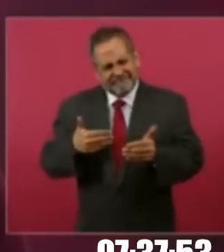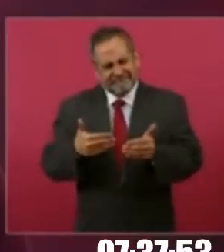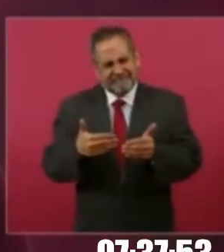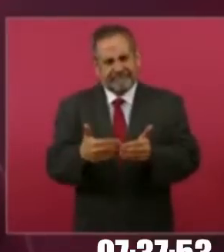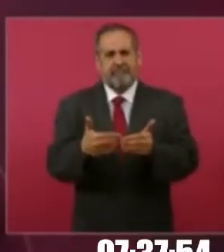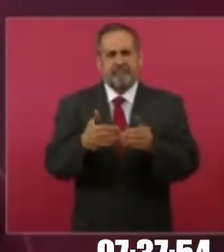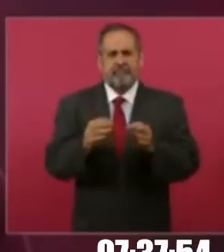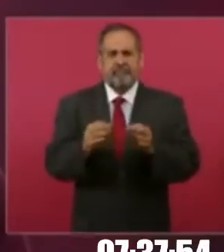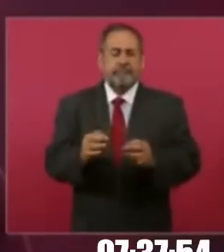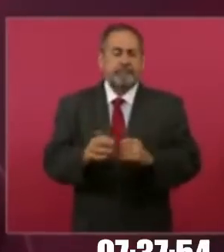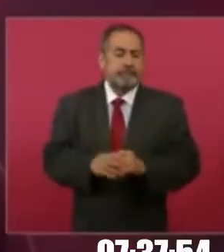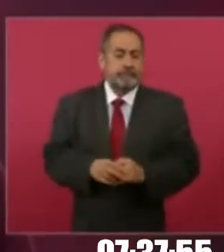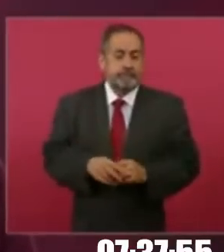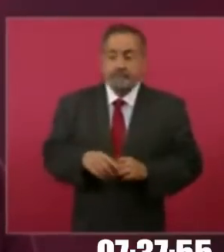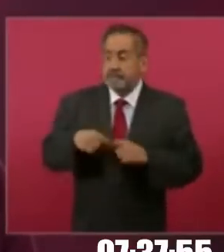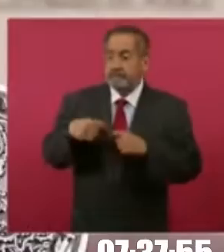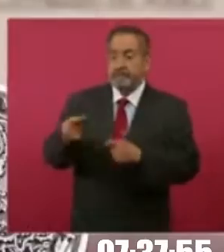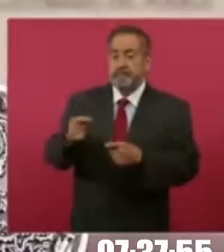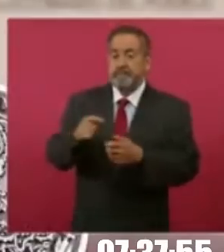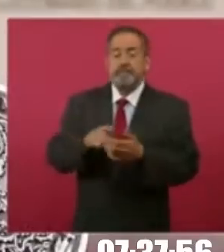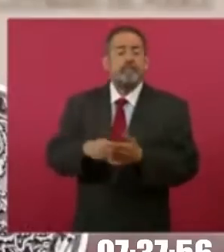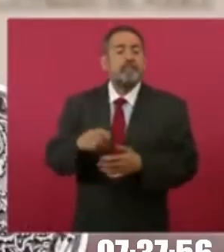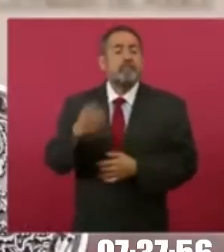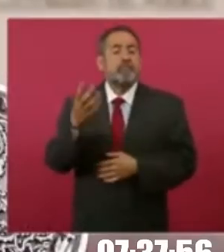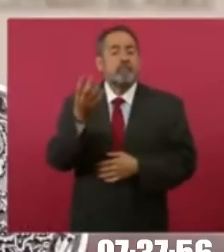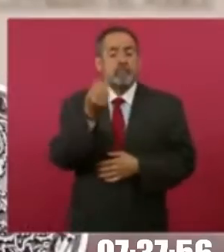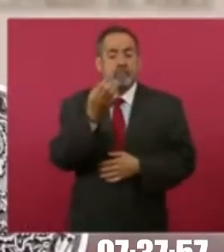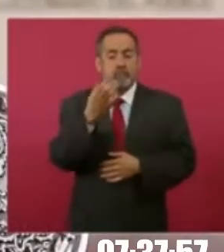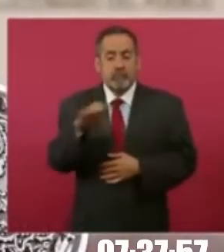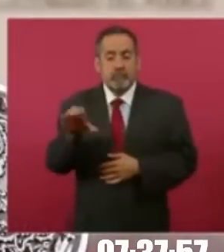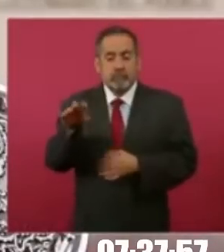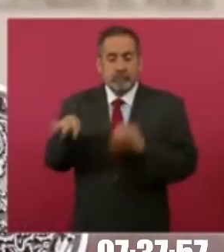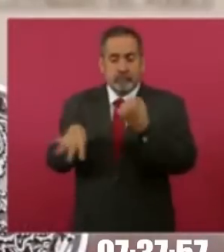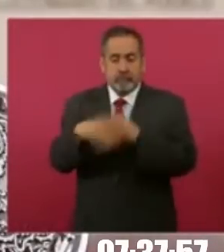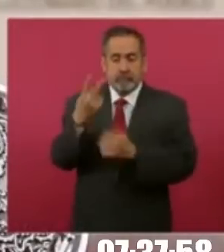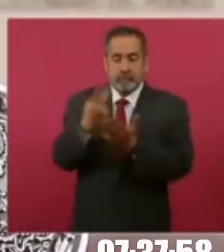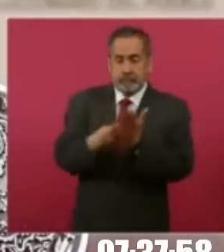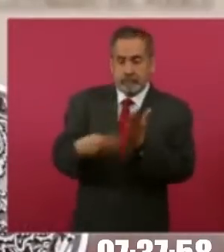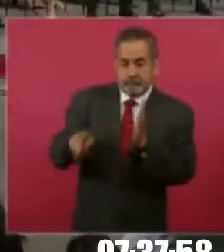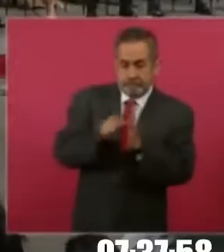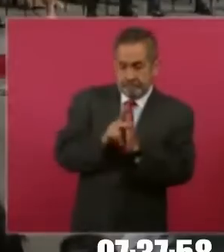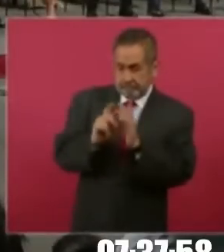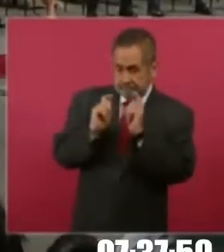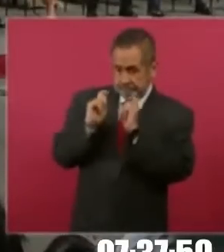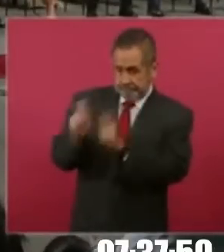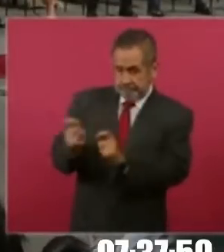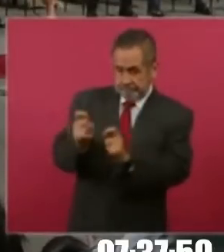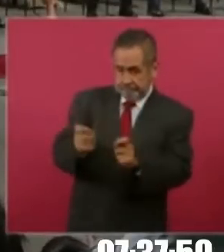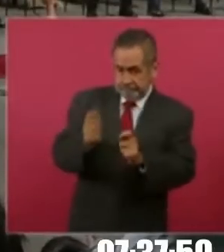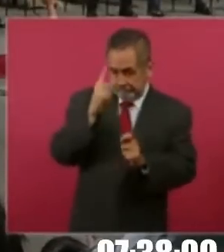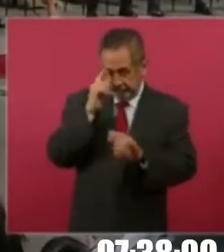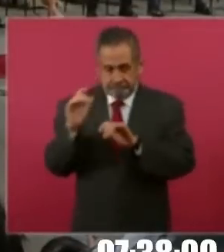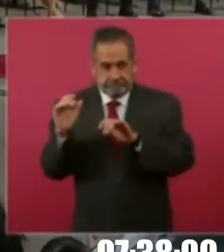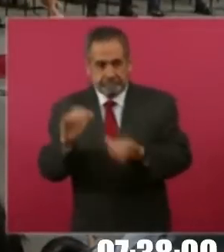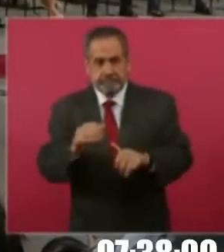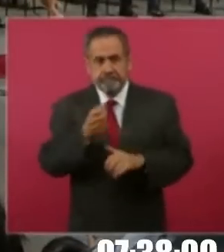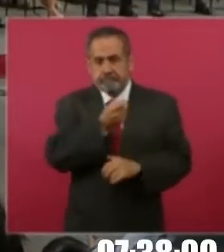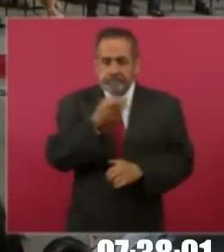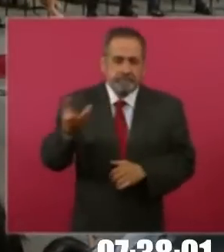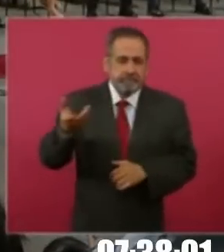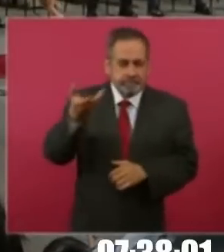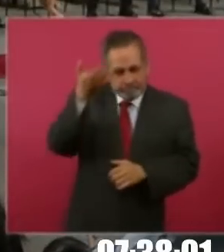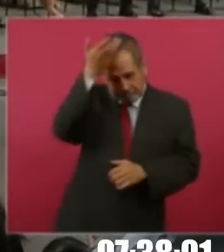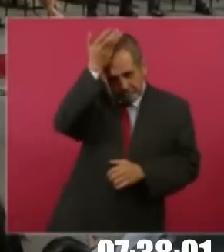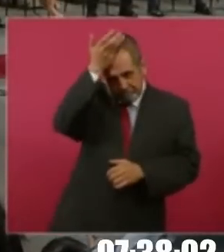tiempo se otorgaron 914 plazas laborales auxiliares y enfermeras así